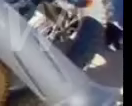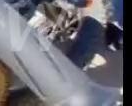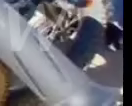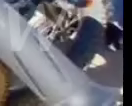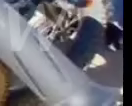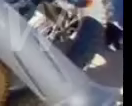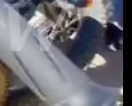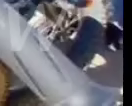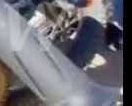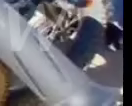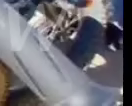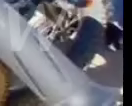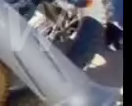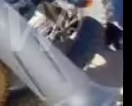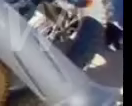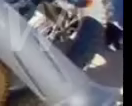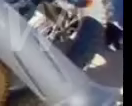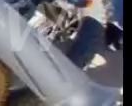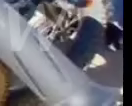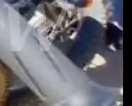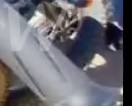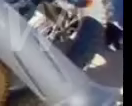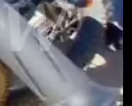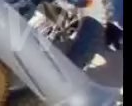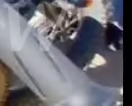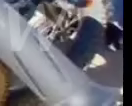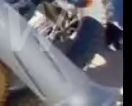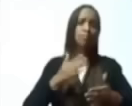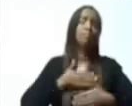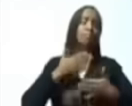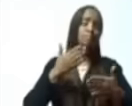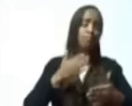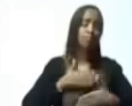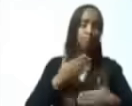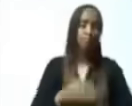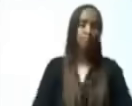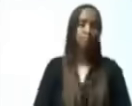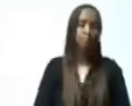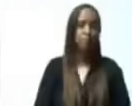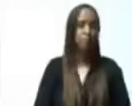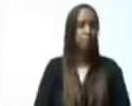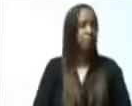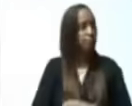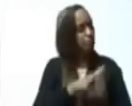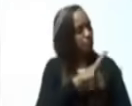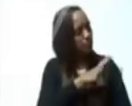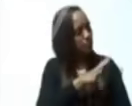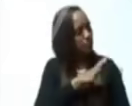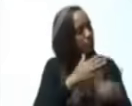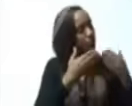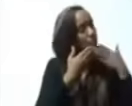caja de comentarios porque tu opinión cuenta rada mes